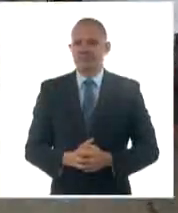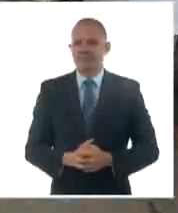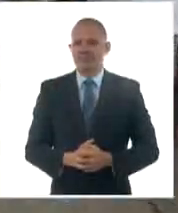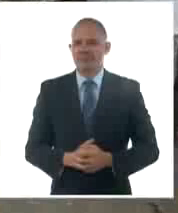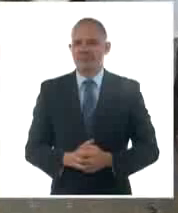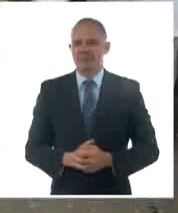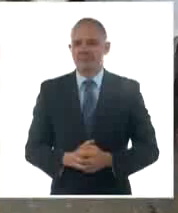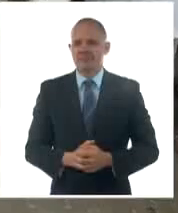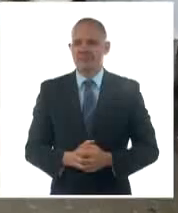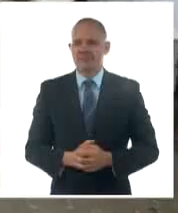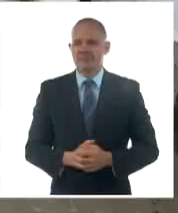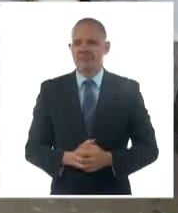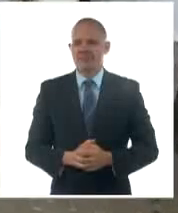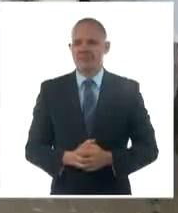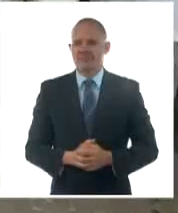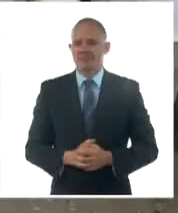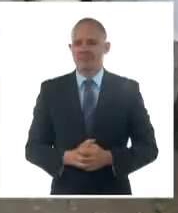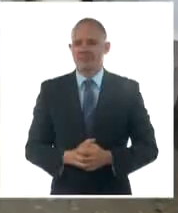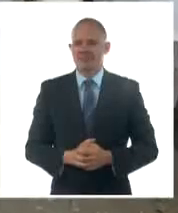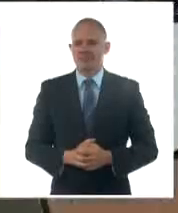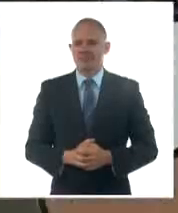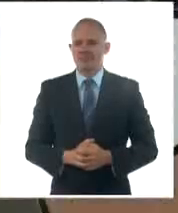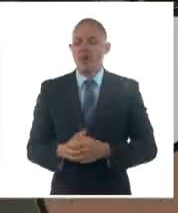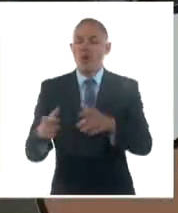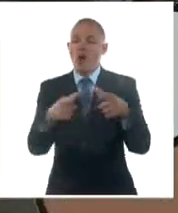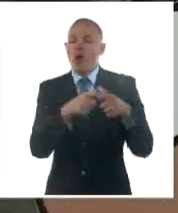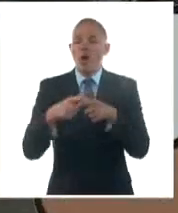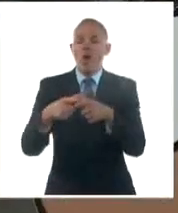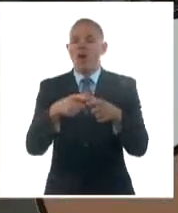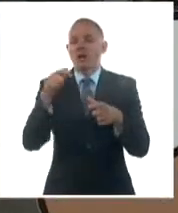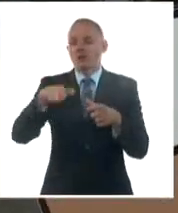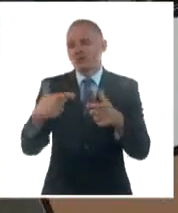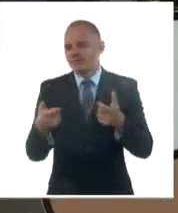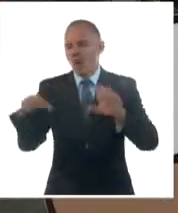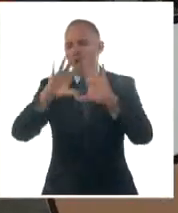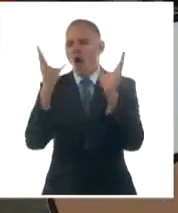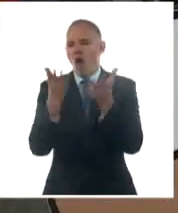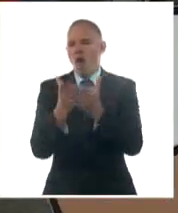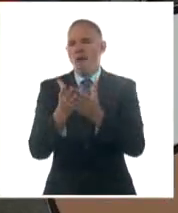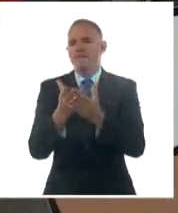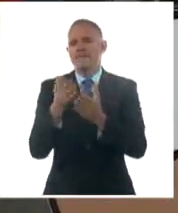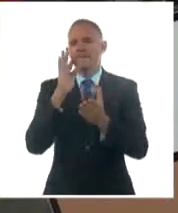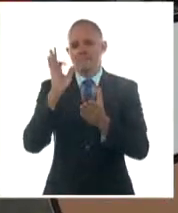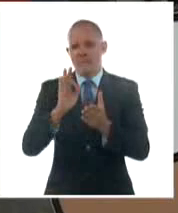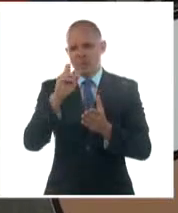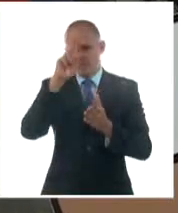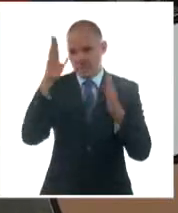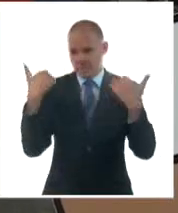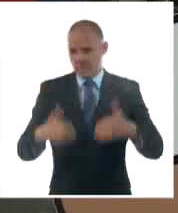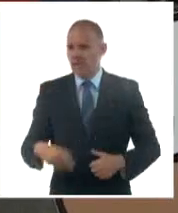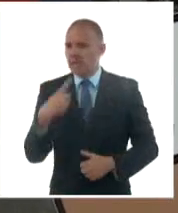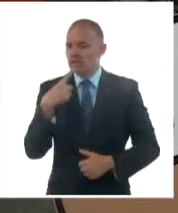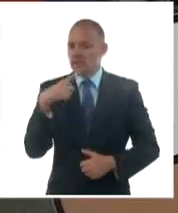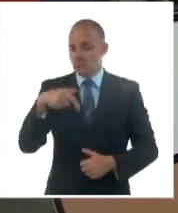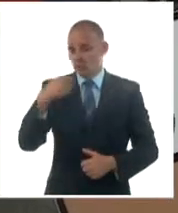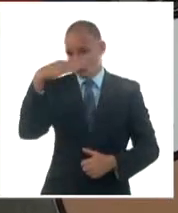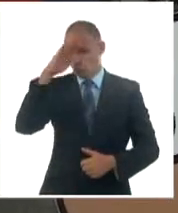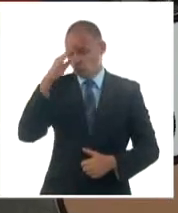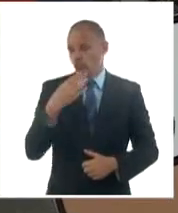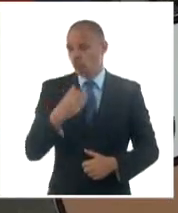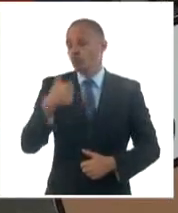cantar. La Organización Panamericana de la Salud, Organización Mundial de la Salud, resaltó que Cuba mantiene coberturas superiores